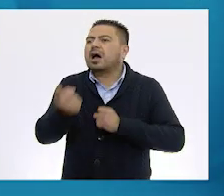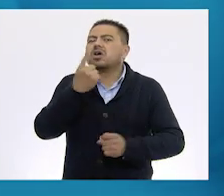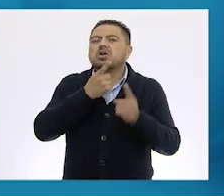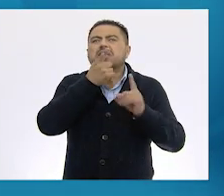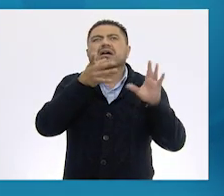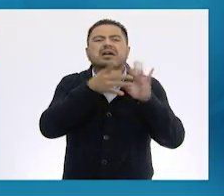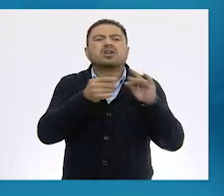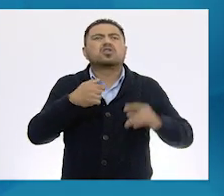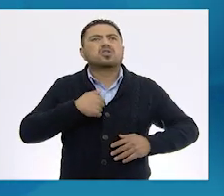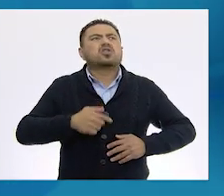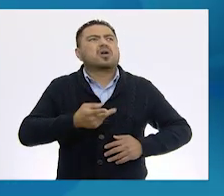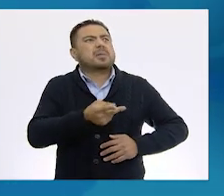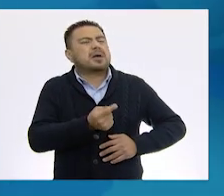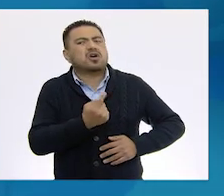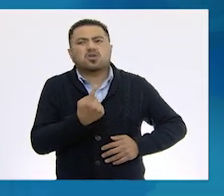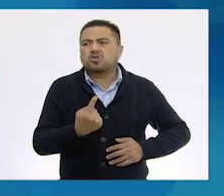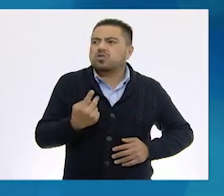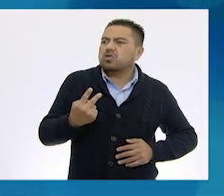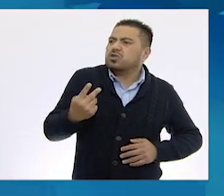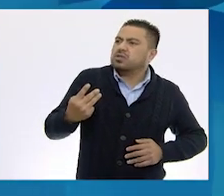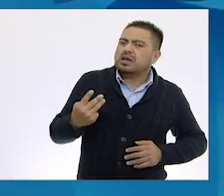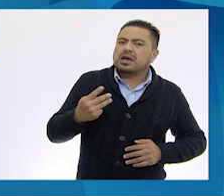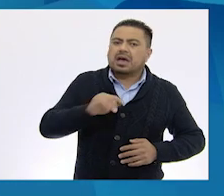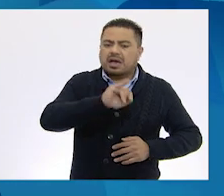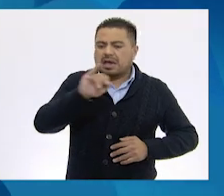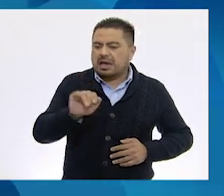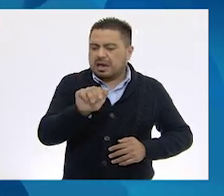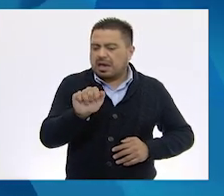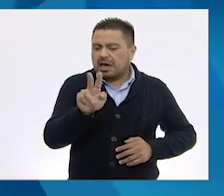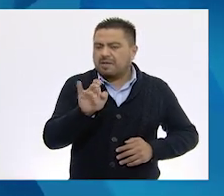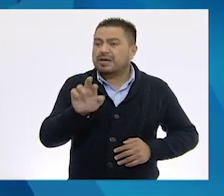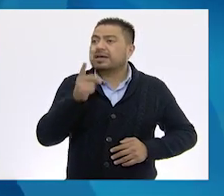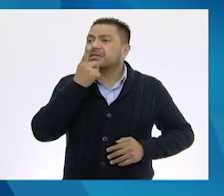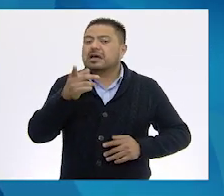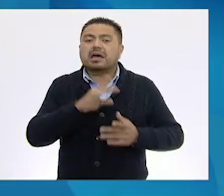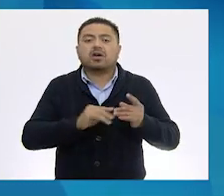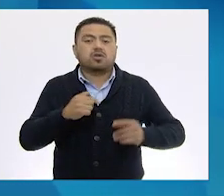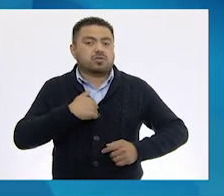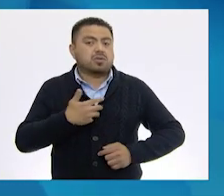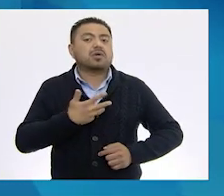que tenían un perro, 2 o 3, y Javier dijo que tenía 9.